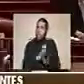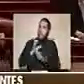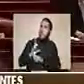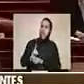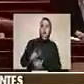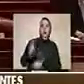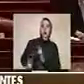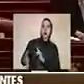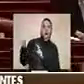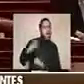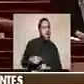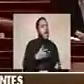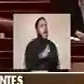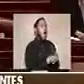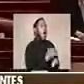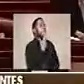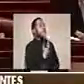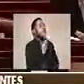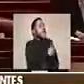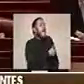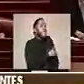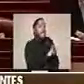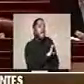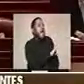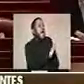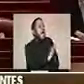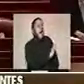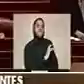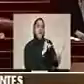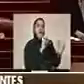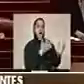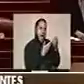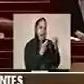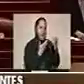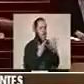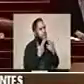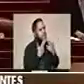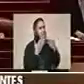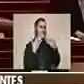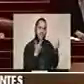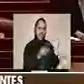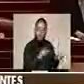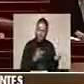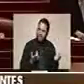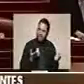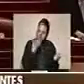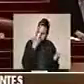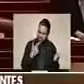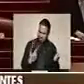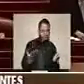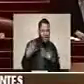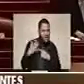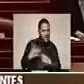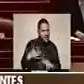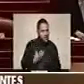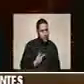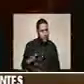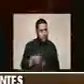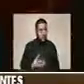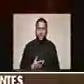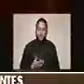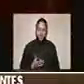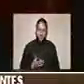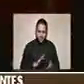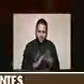Democrático. Señor presidente, mi moción de orden es procedente por la siguiente razón. No es de ninguna